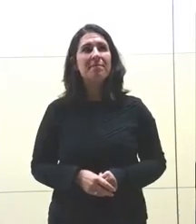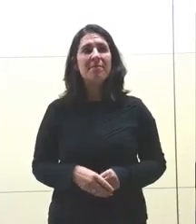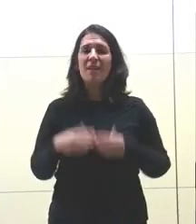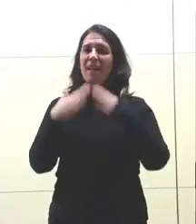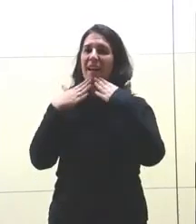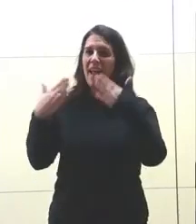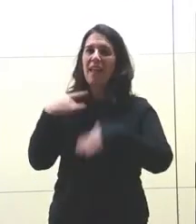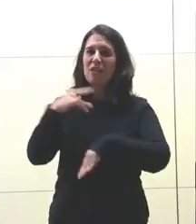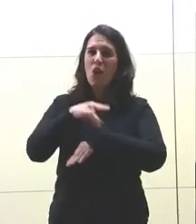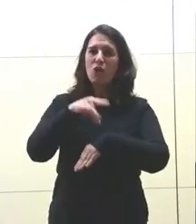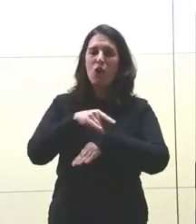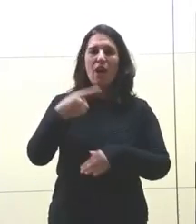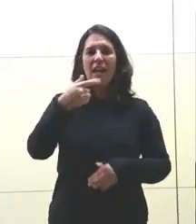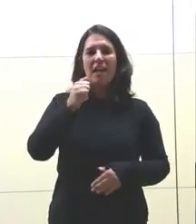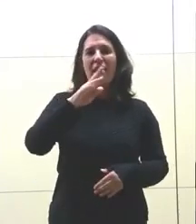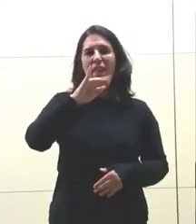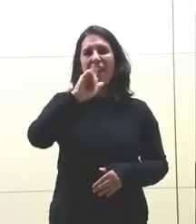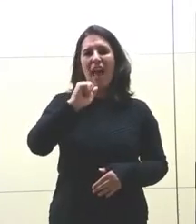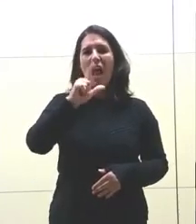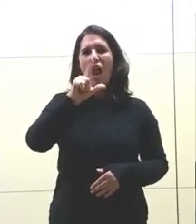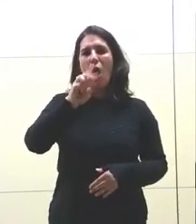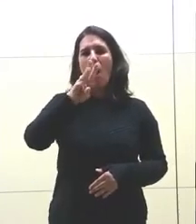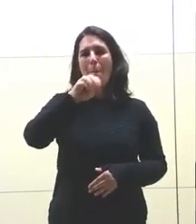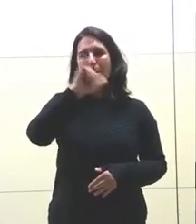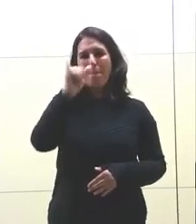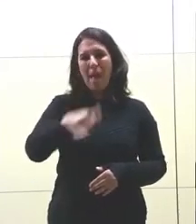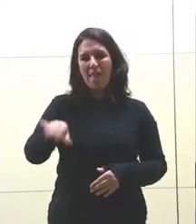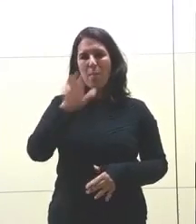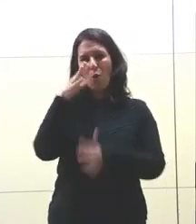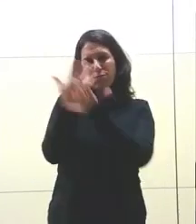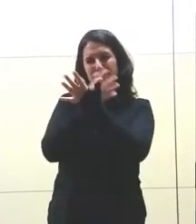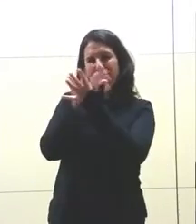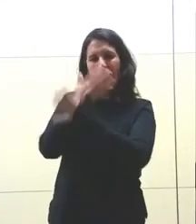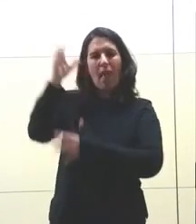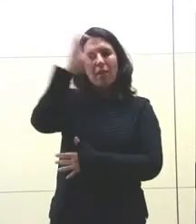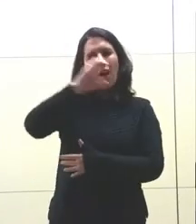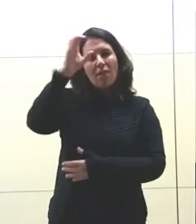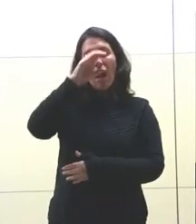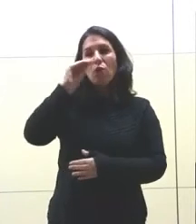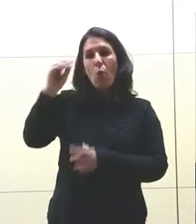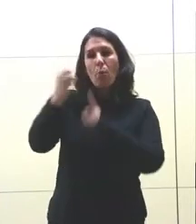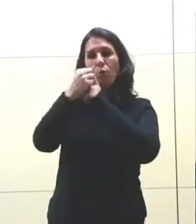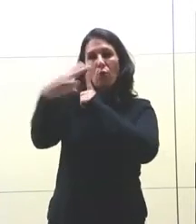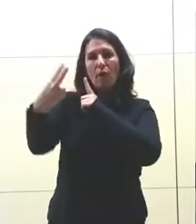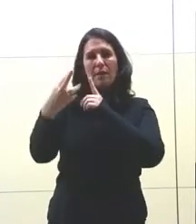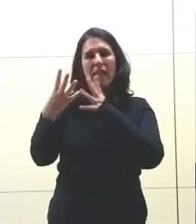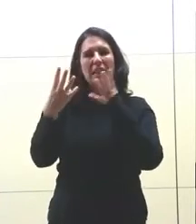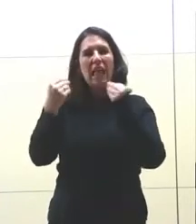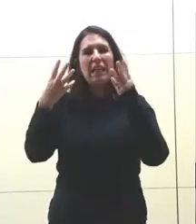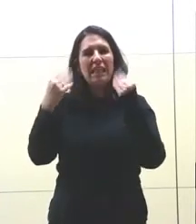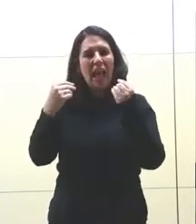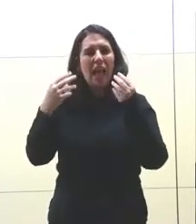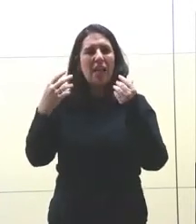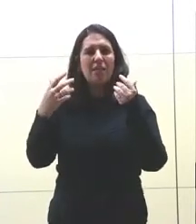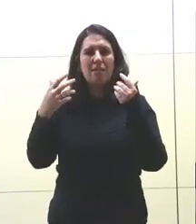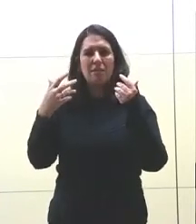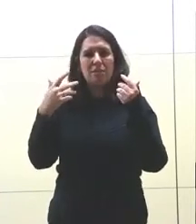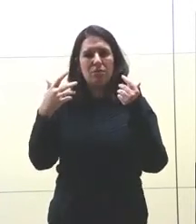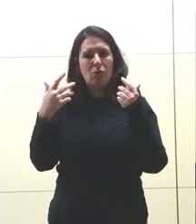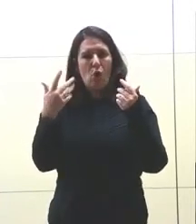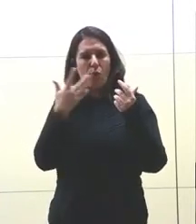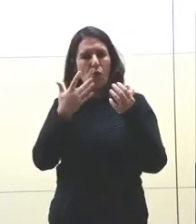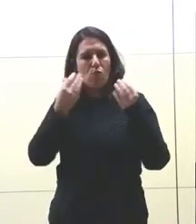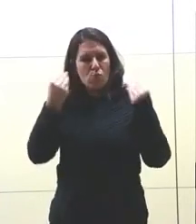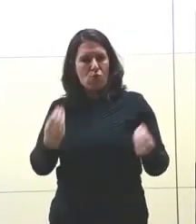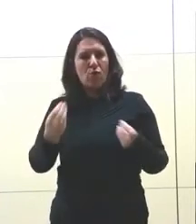Gracias, doctor García López, por tu ilustración científica y por tu visión tan autorizada de aspectos sanitarios